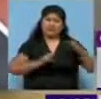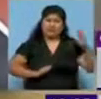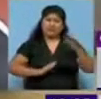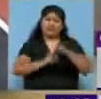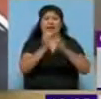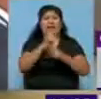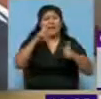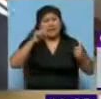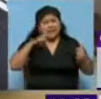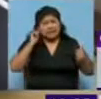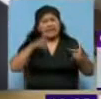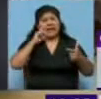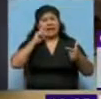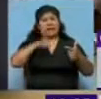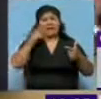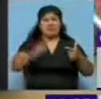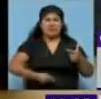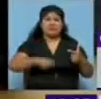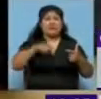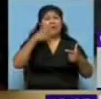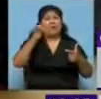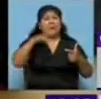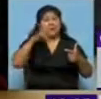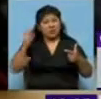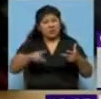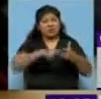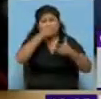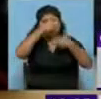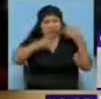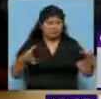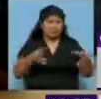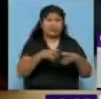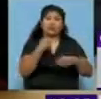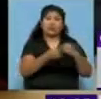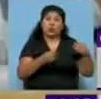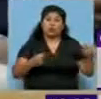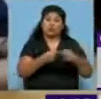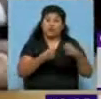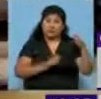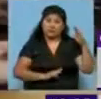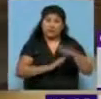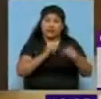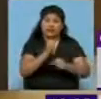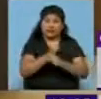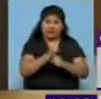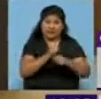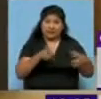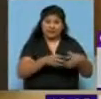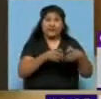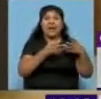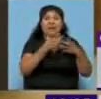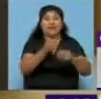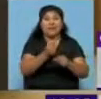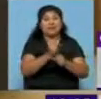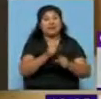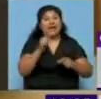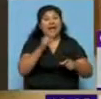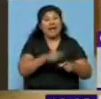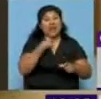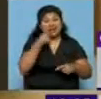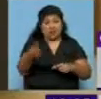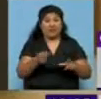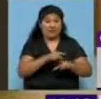del sindicalismo, los ¿y gordos. ¿Y qué tipo de peronismo es ese entonces? Bueno, ¿qué dijeron los sindicalistas? Dijeron, nuestro candidato es Labaña. Claro. Nuestro candidato a presidente es Labaña. Y